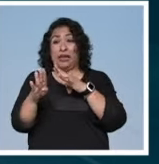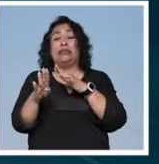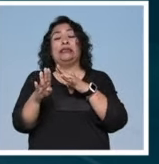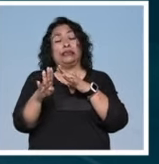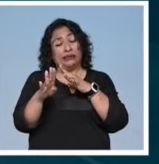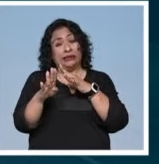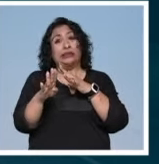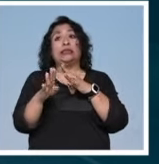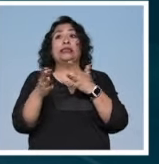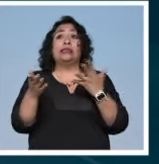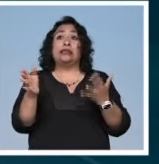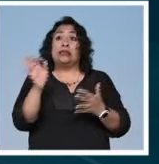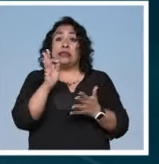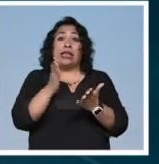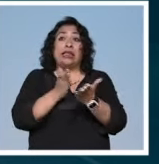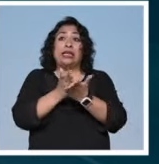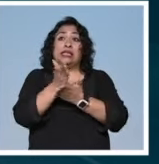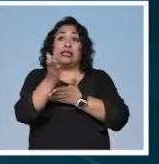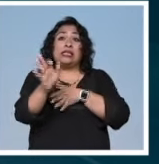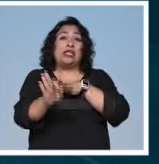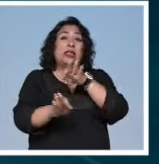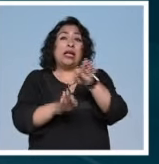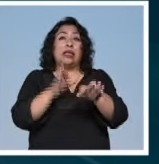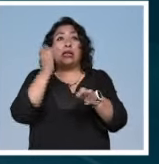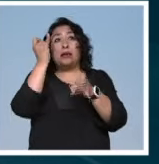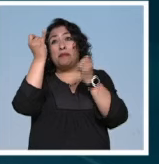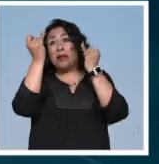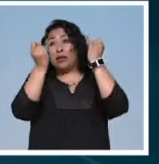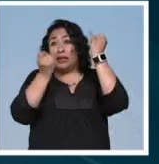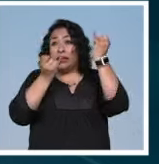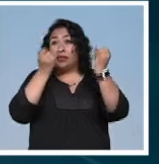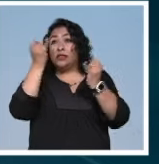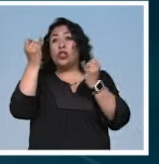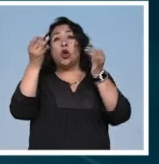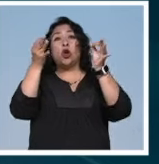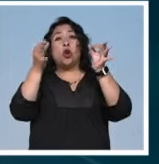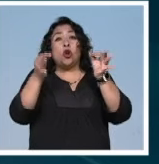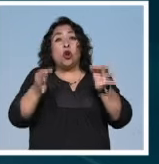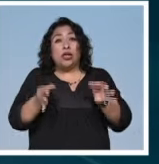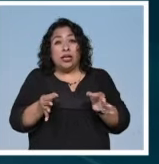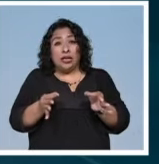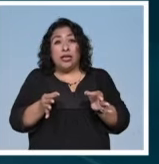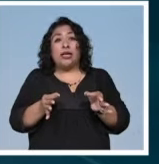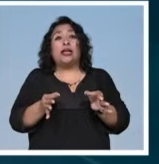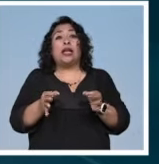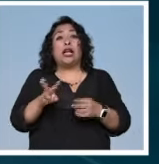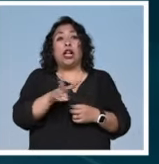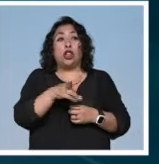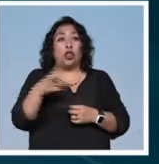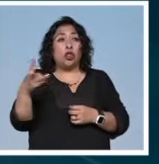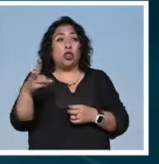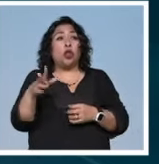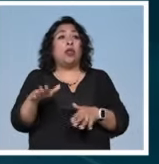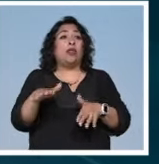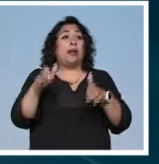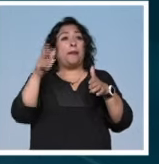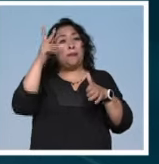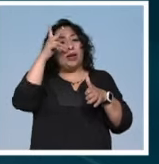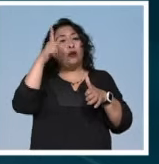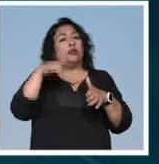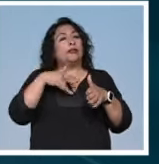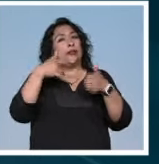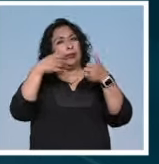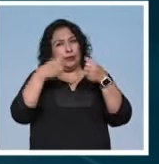la posibilidad de que el destino los trate con más imaginación, con más originalidad. Ambos dejan el Perú seguros de que van a